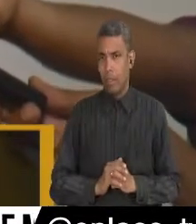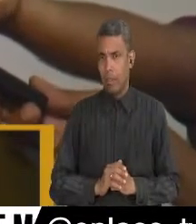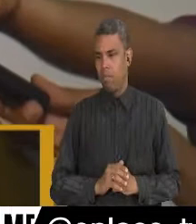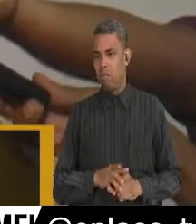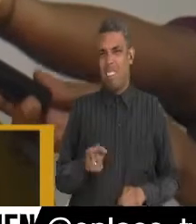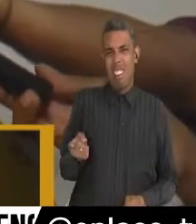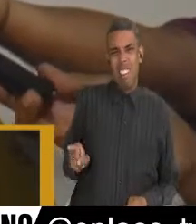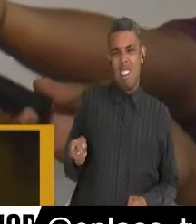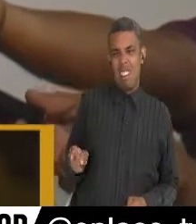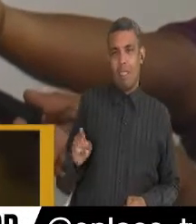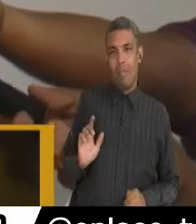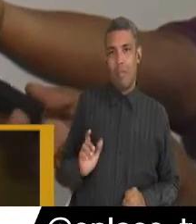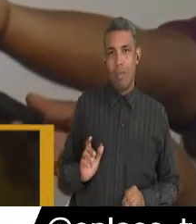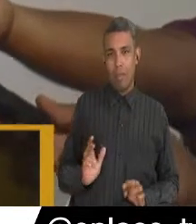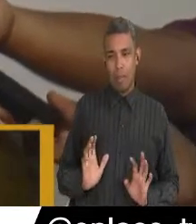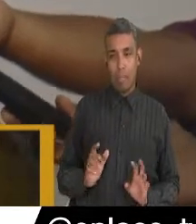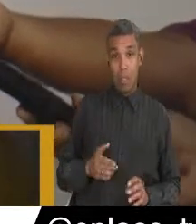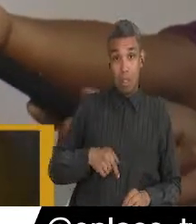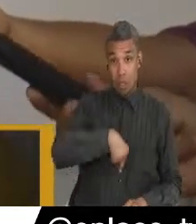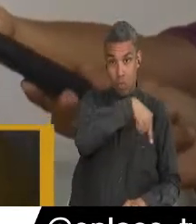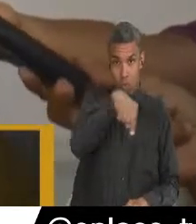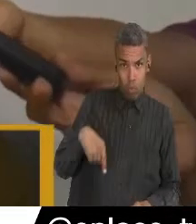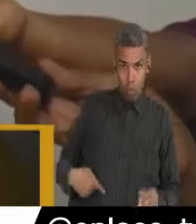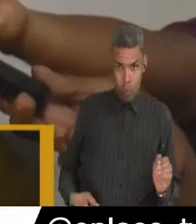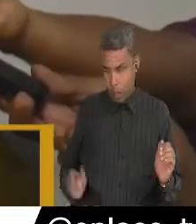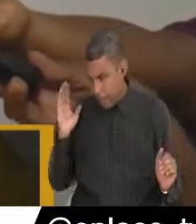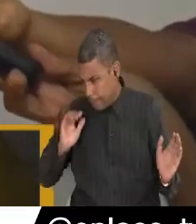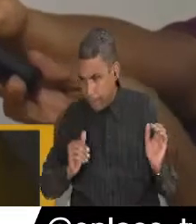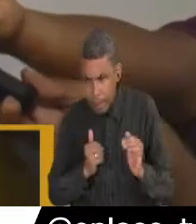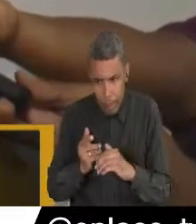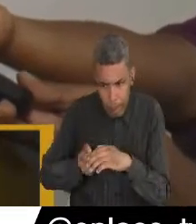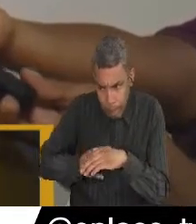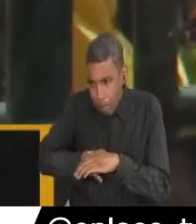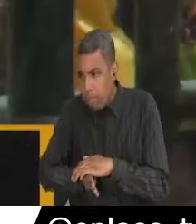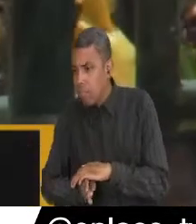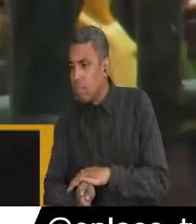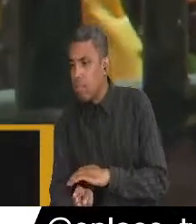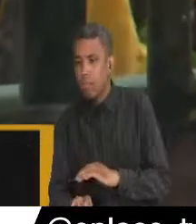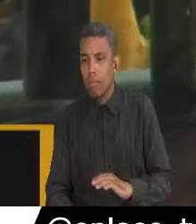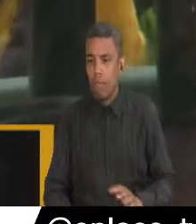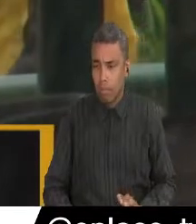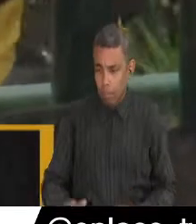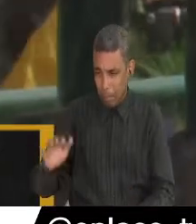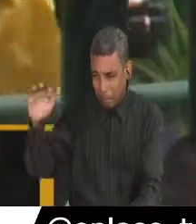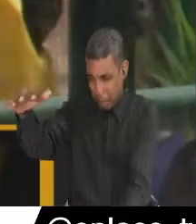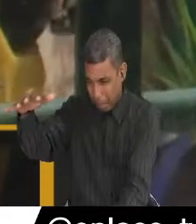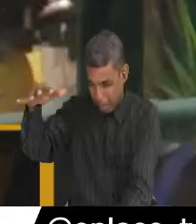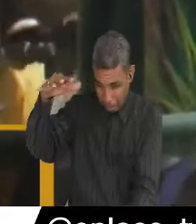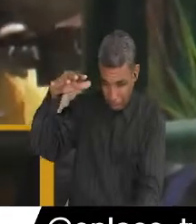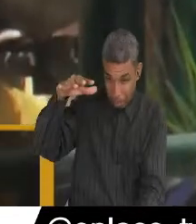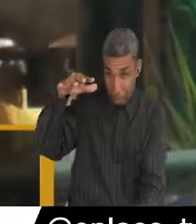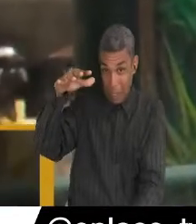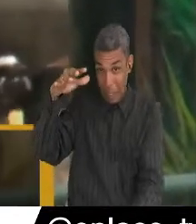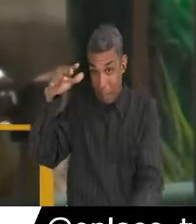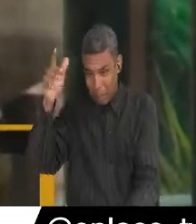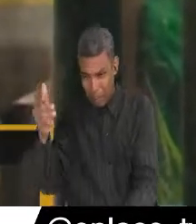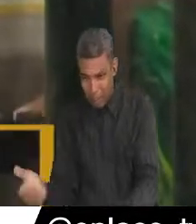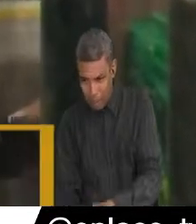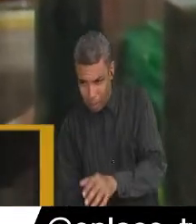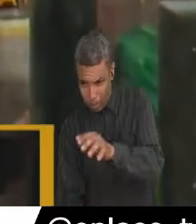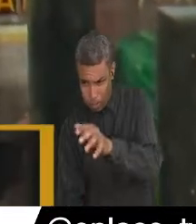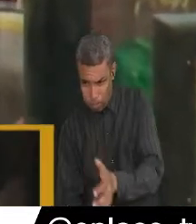momento el producto. Ingresamos, cual hacemos encapsulamiento de este producto en otra caneca.